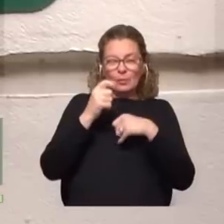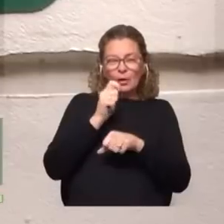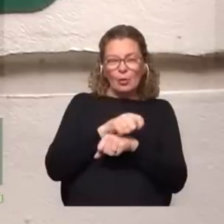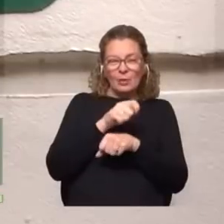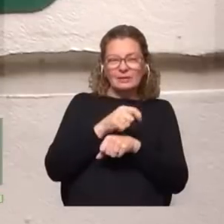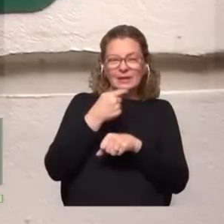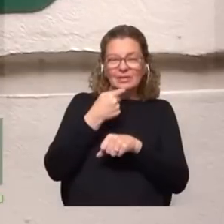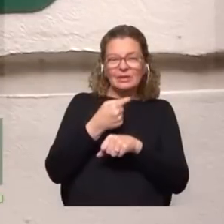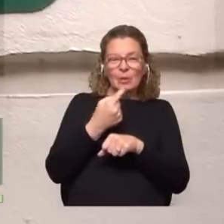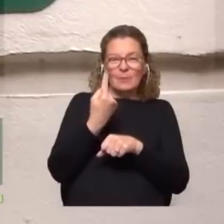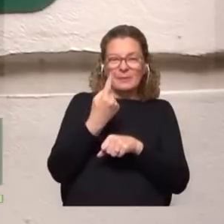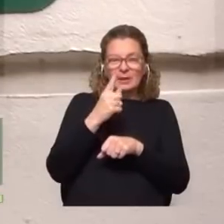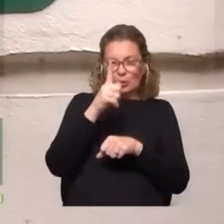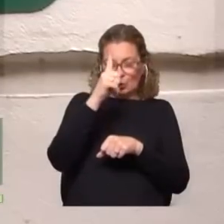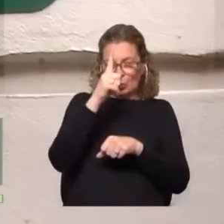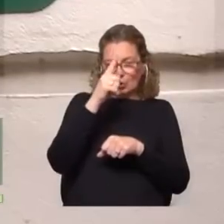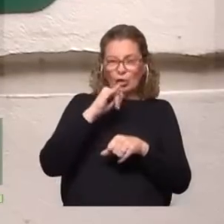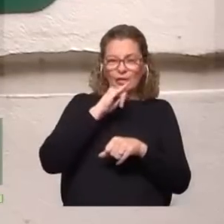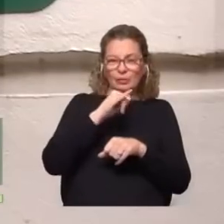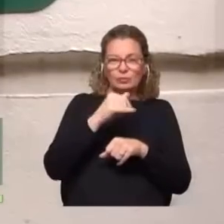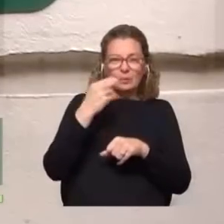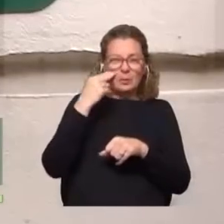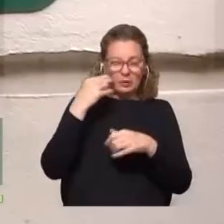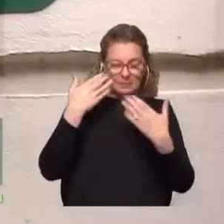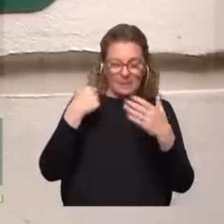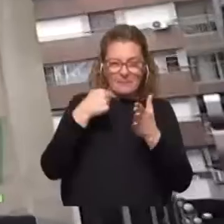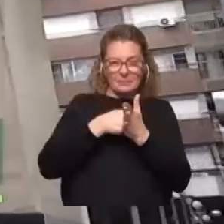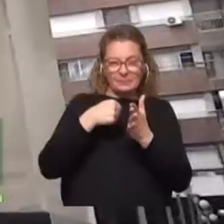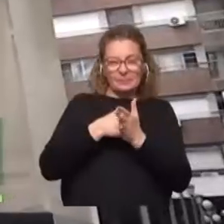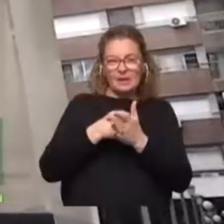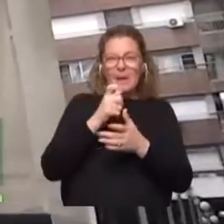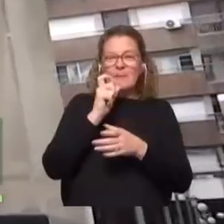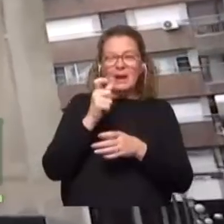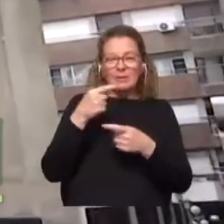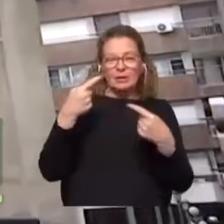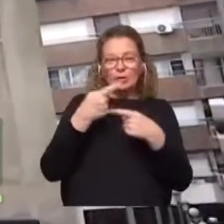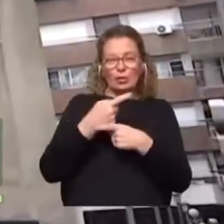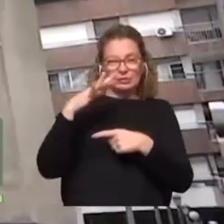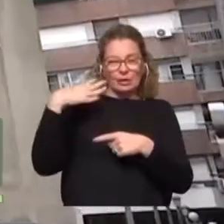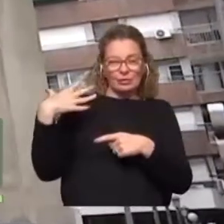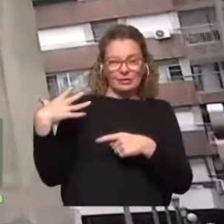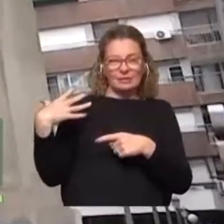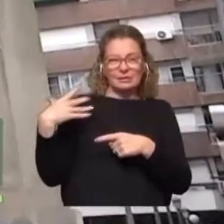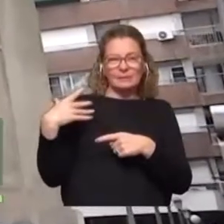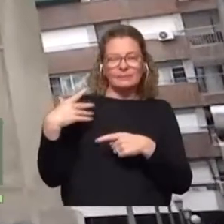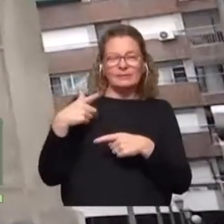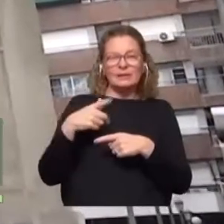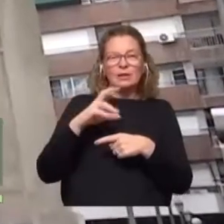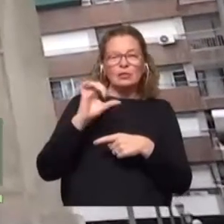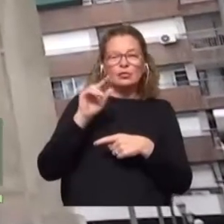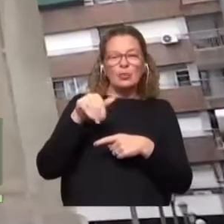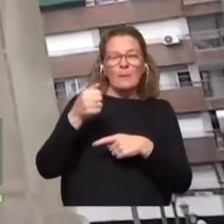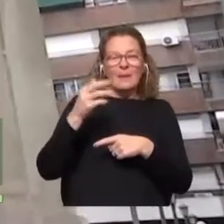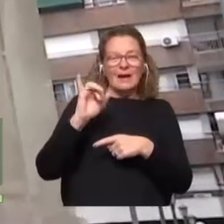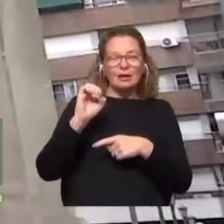actuó como subrogante el primero de julio en una denuncia por agresión física y verbal contra la adolescente el sumario a la